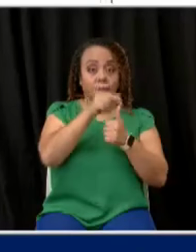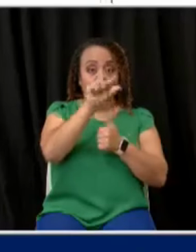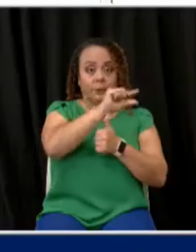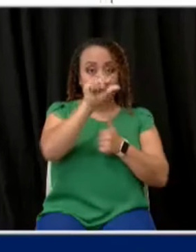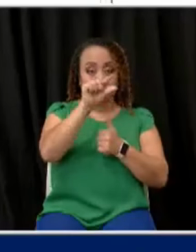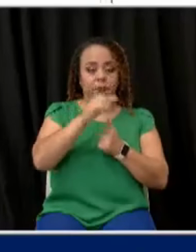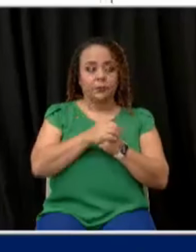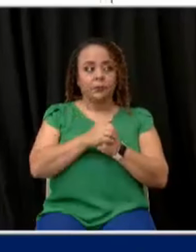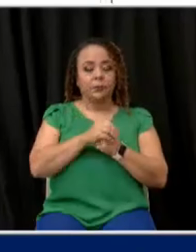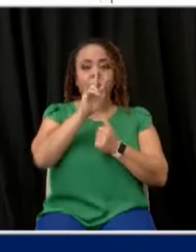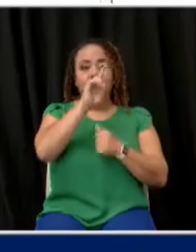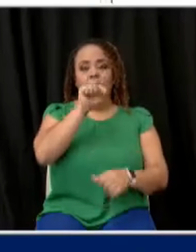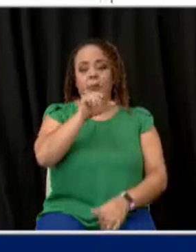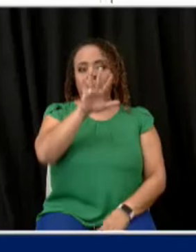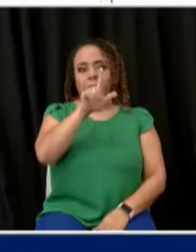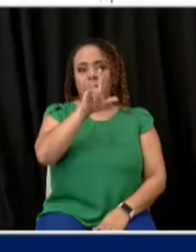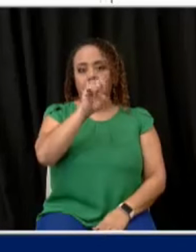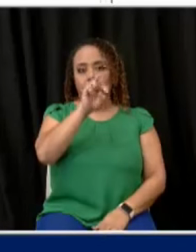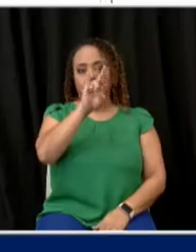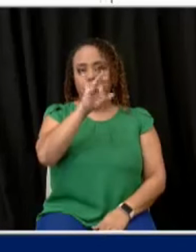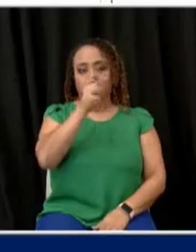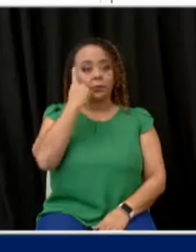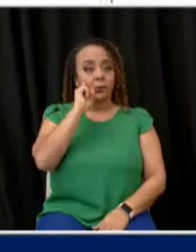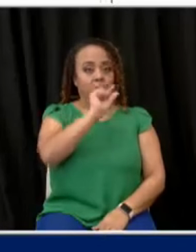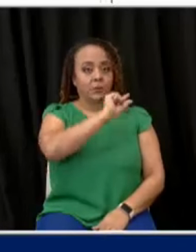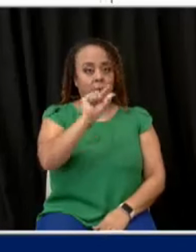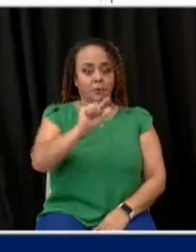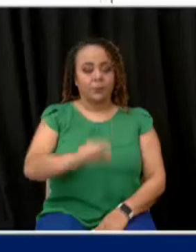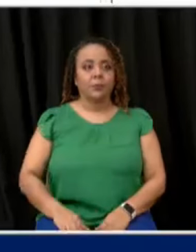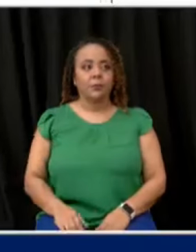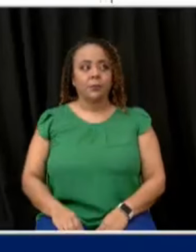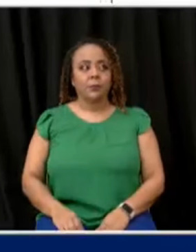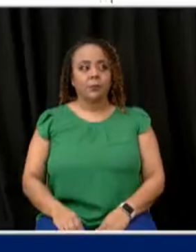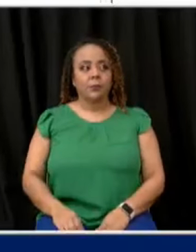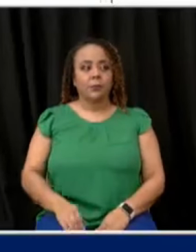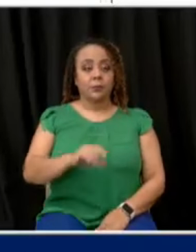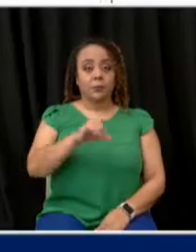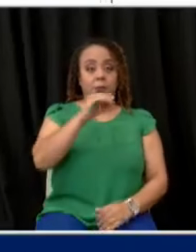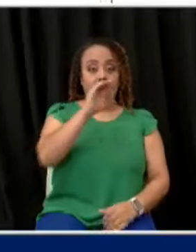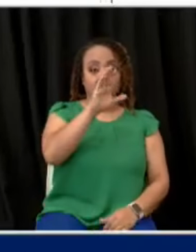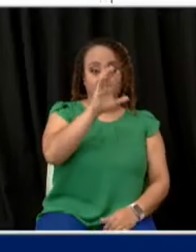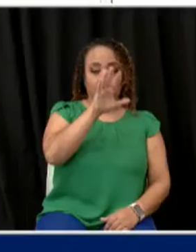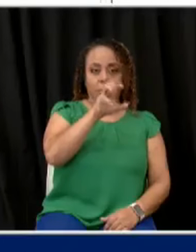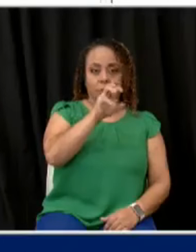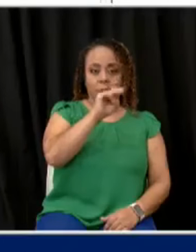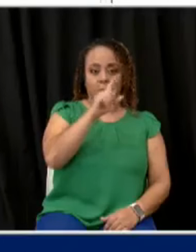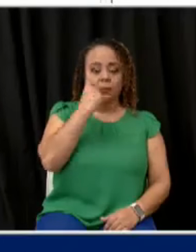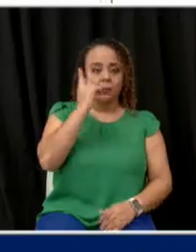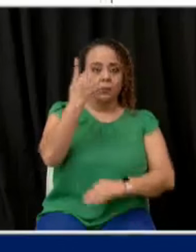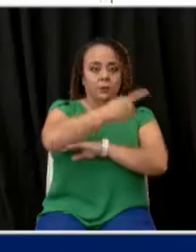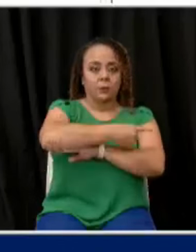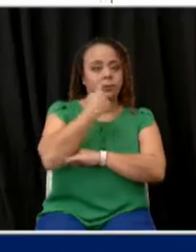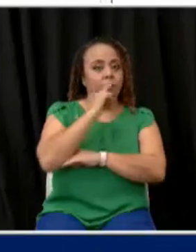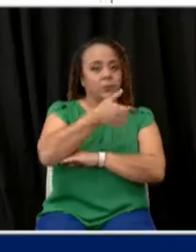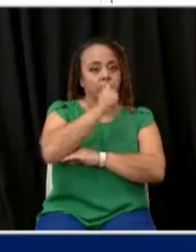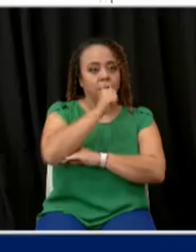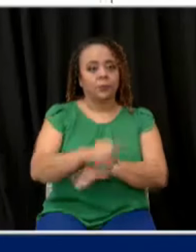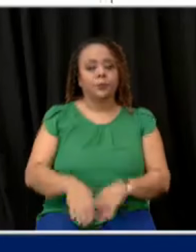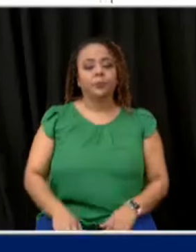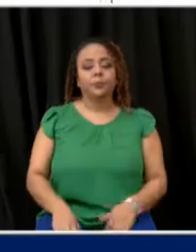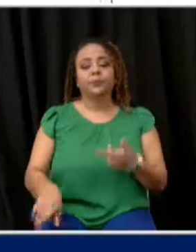dieron 2.5 litros para la semana, es decir, una botella de medio litro por día para hidratarse.